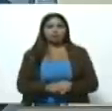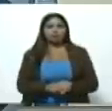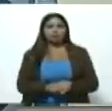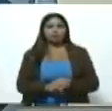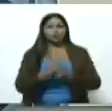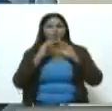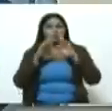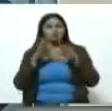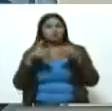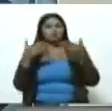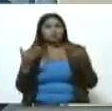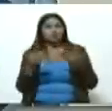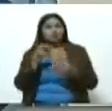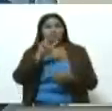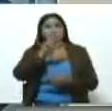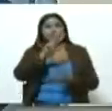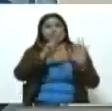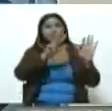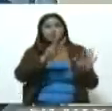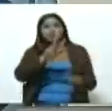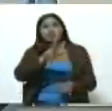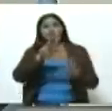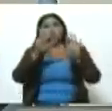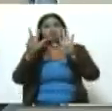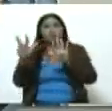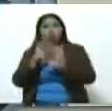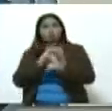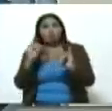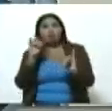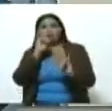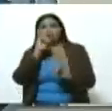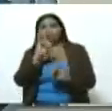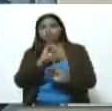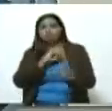resultando 38 de ellos ya condenados.